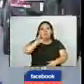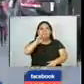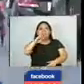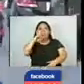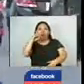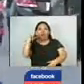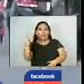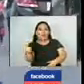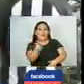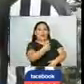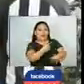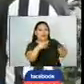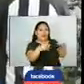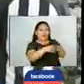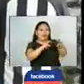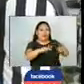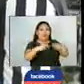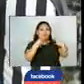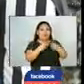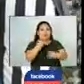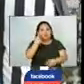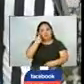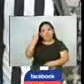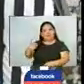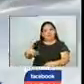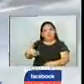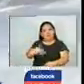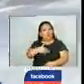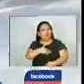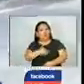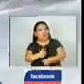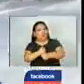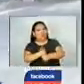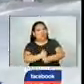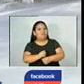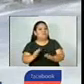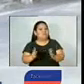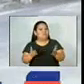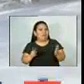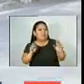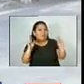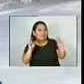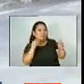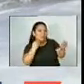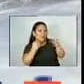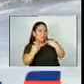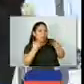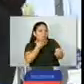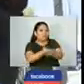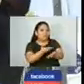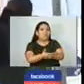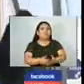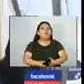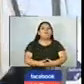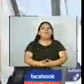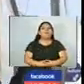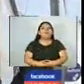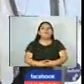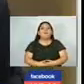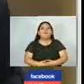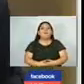pandilleros. Escuchemos qué dijo el ministro de Seguridad, Gustavo Villatoro, precisamente sobre estas dos propuestas.